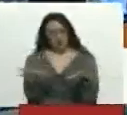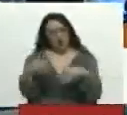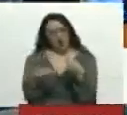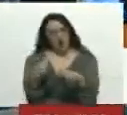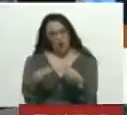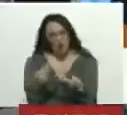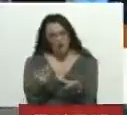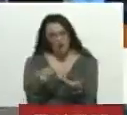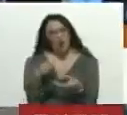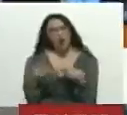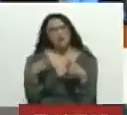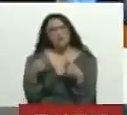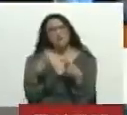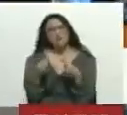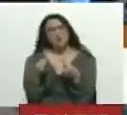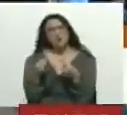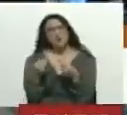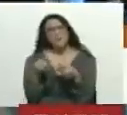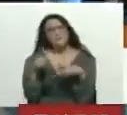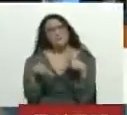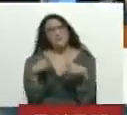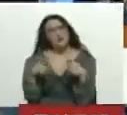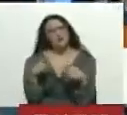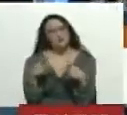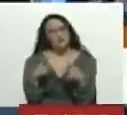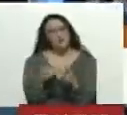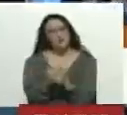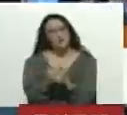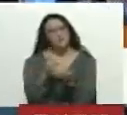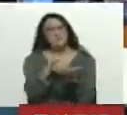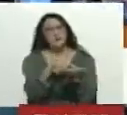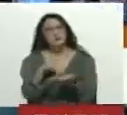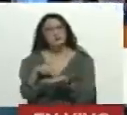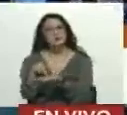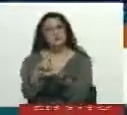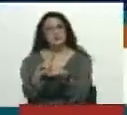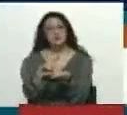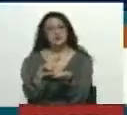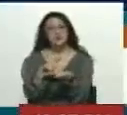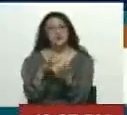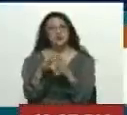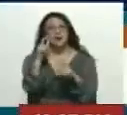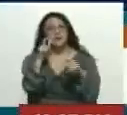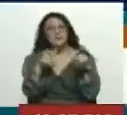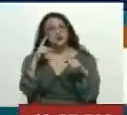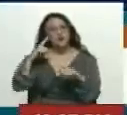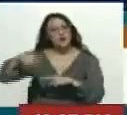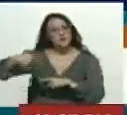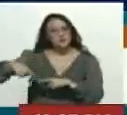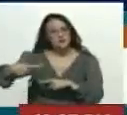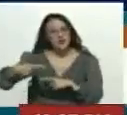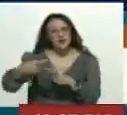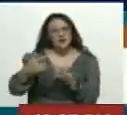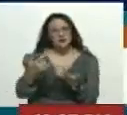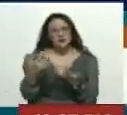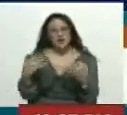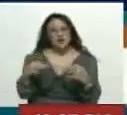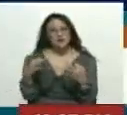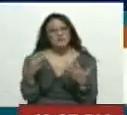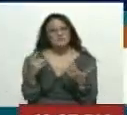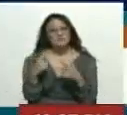y Cómo es el proceso de de participación de la gente del cotidiano del común y